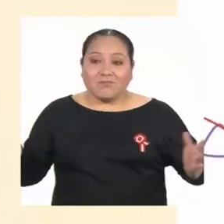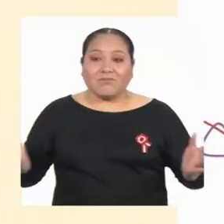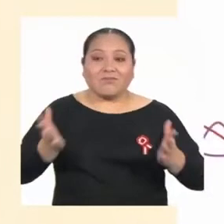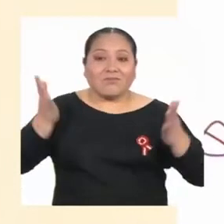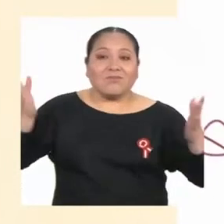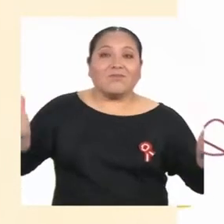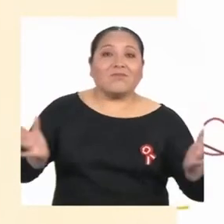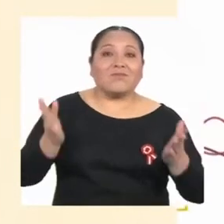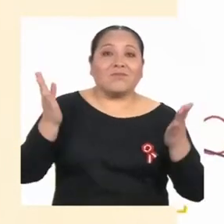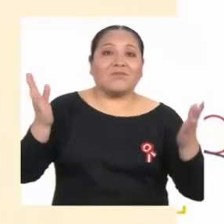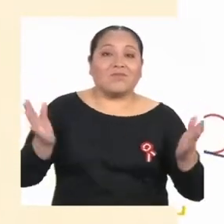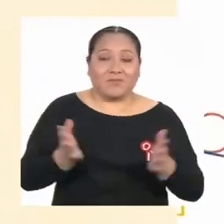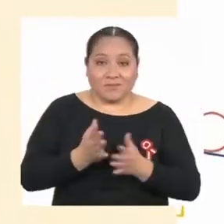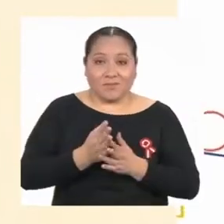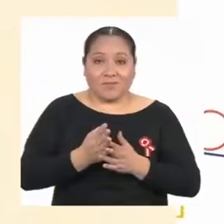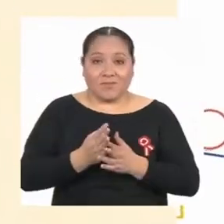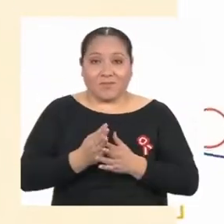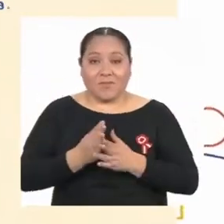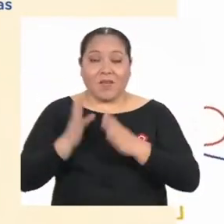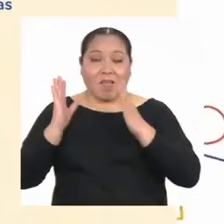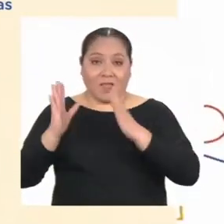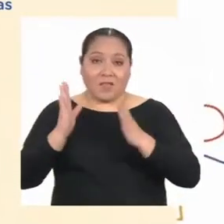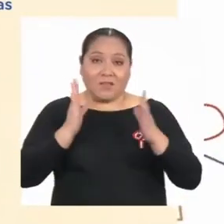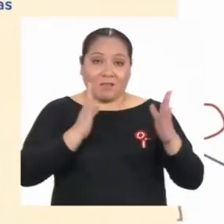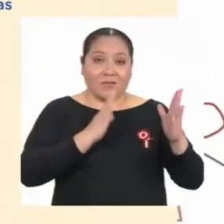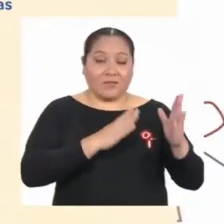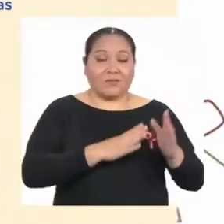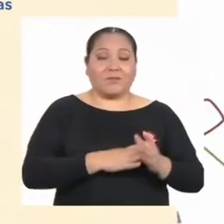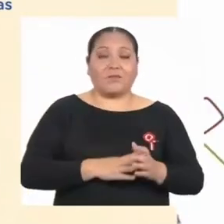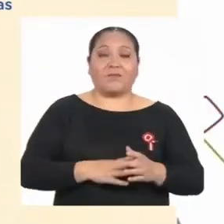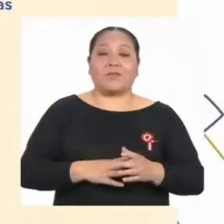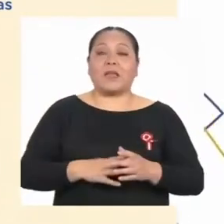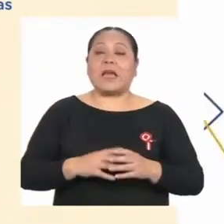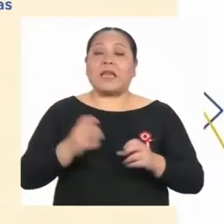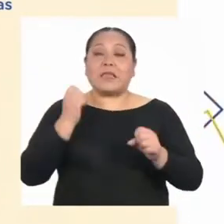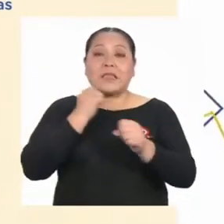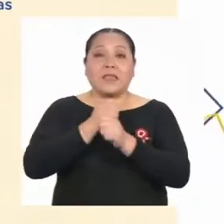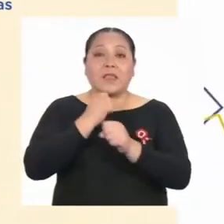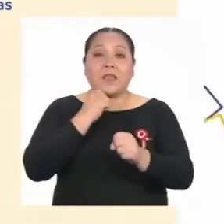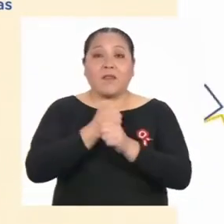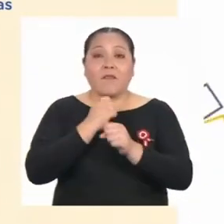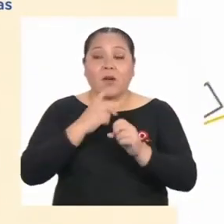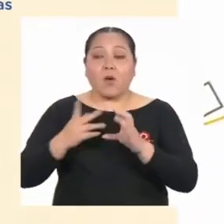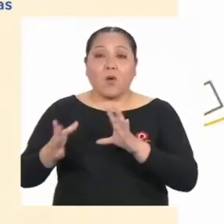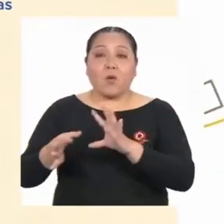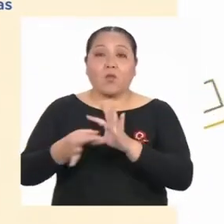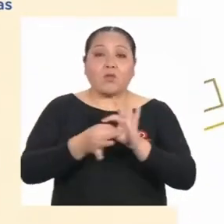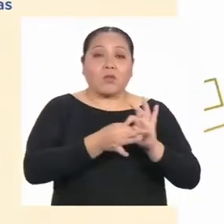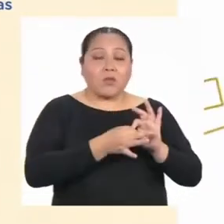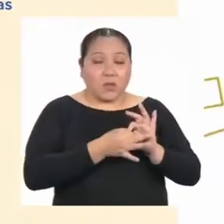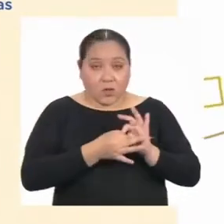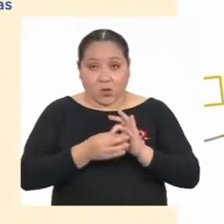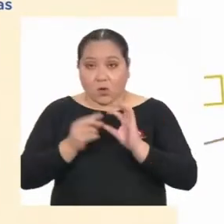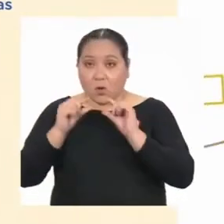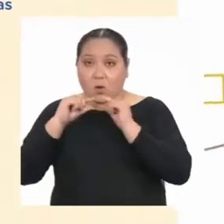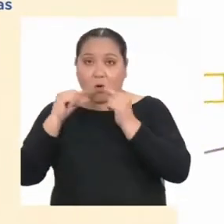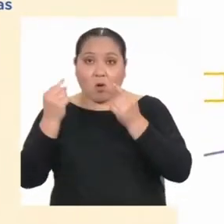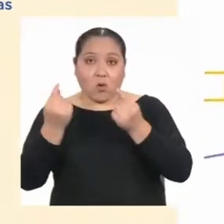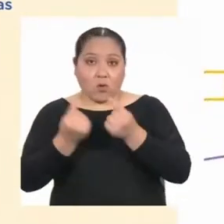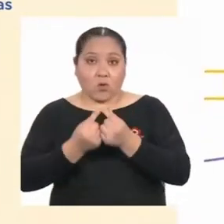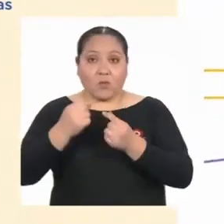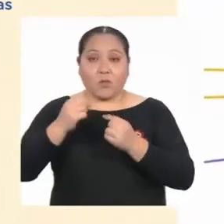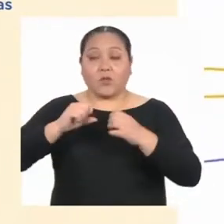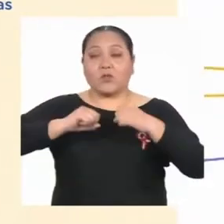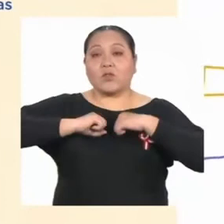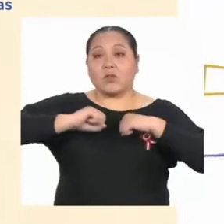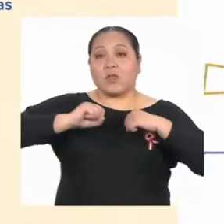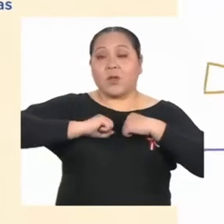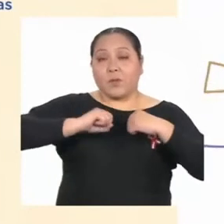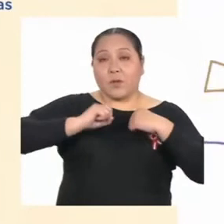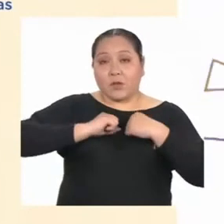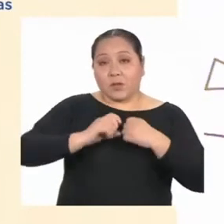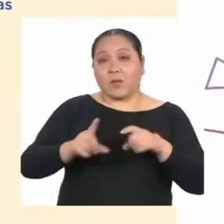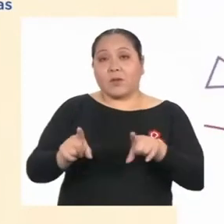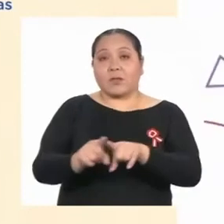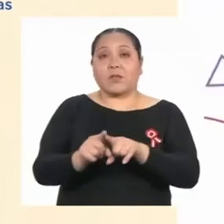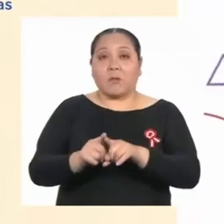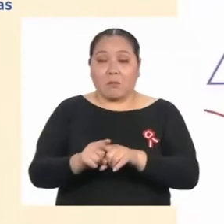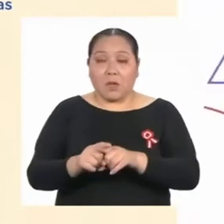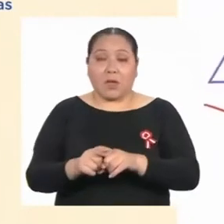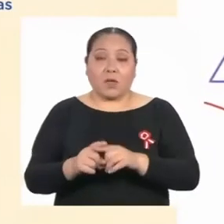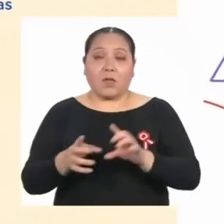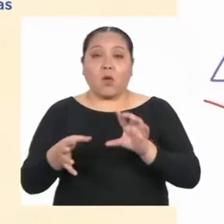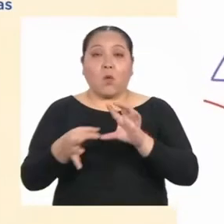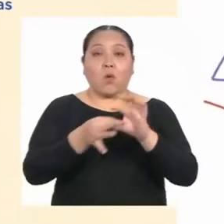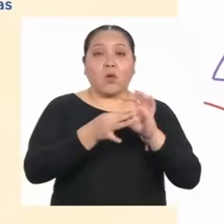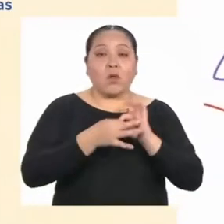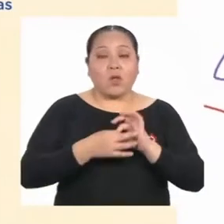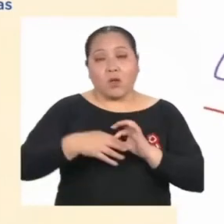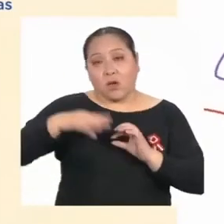y trabajan de manera organizada con las dirigencias deportivas y la policía con el fin de evitar